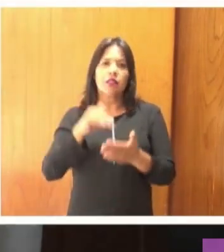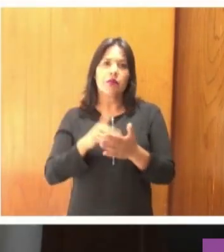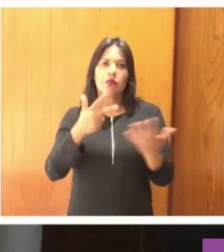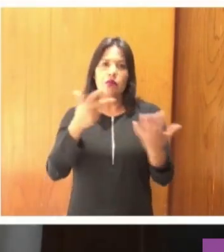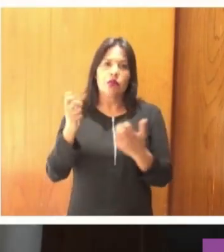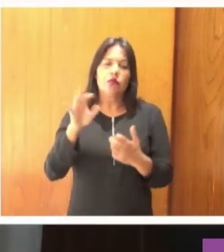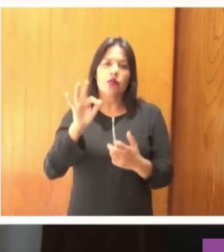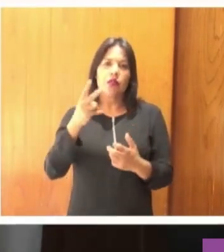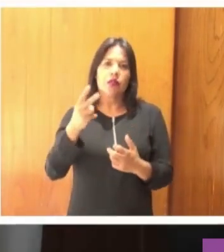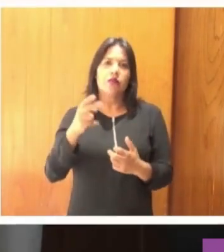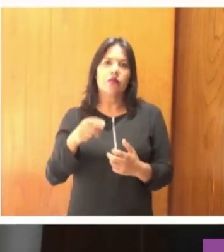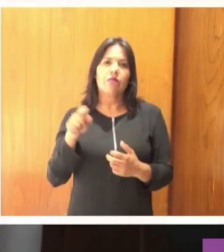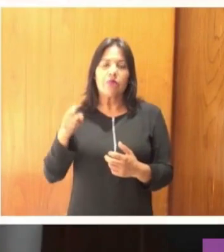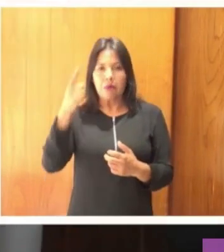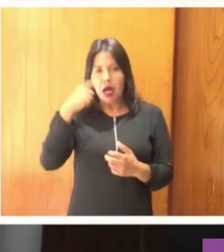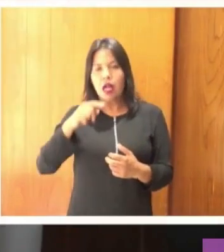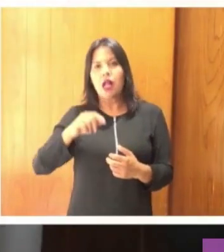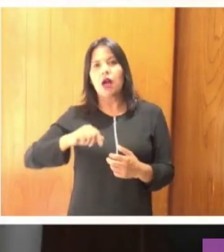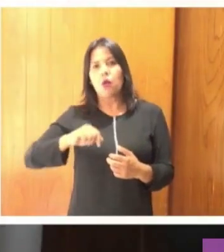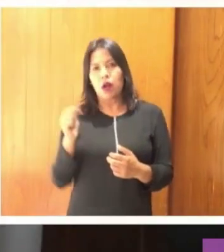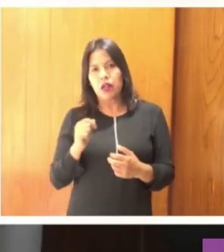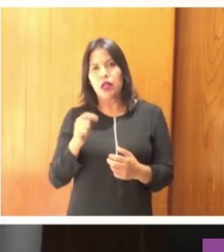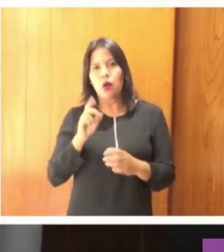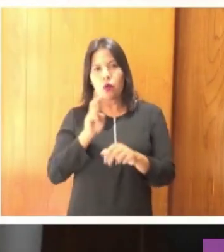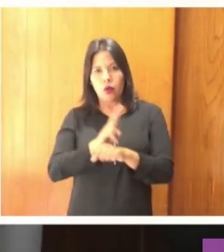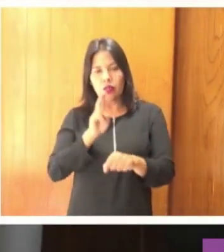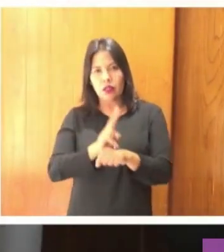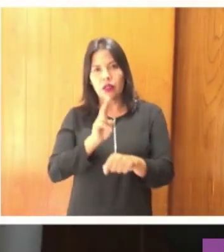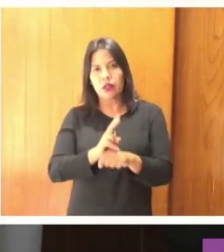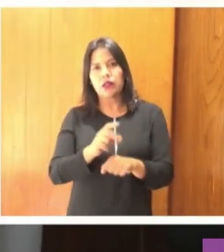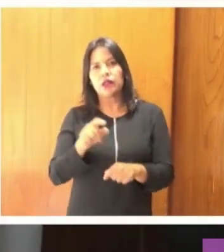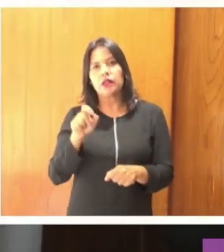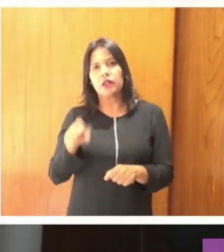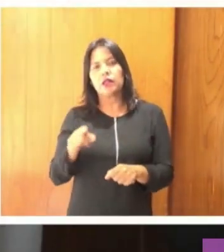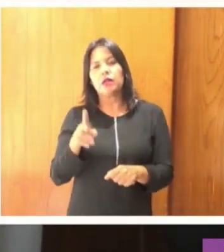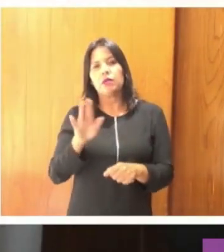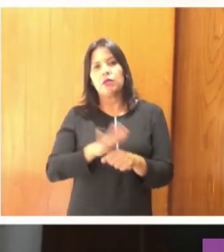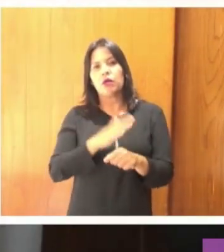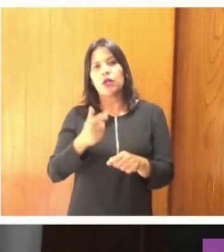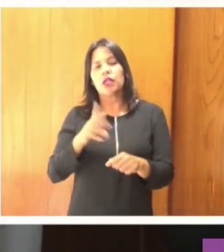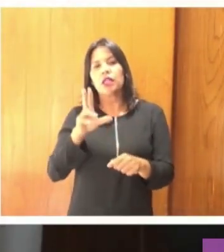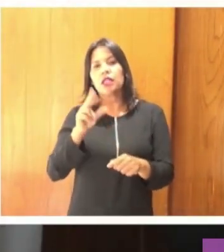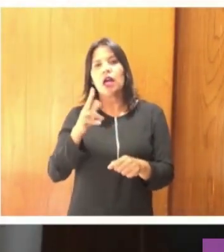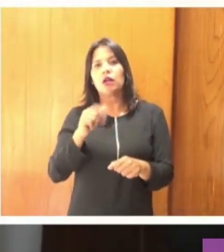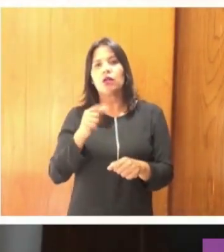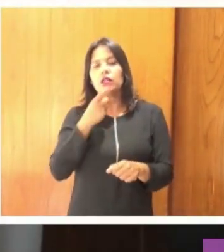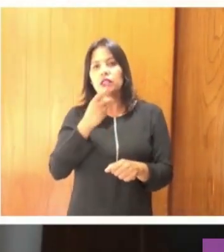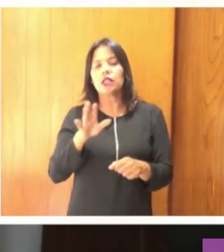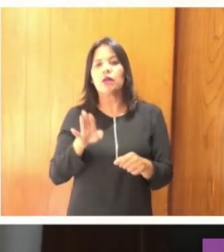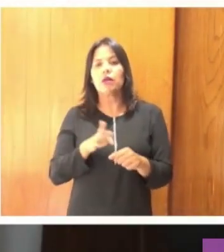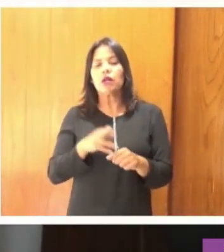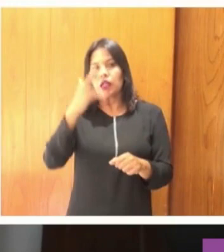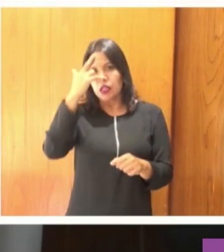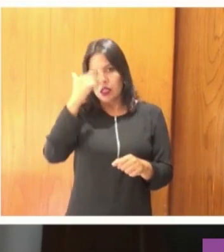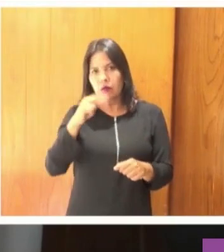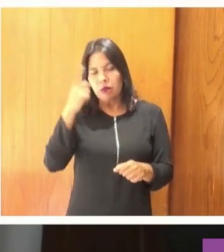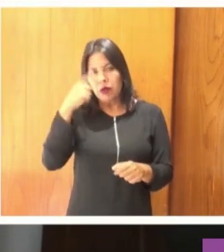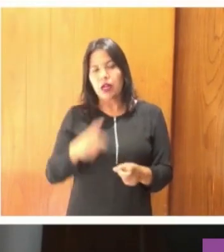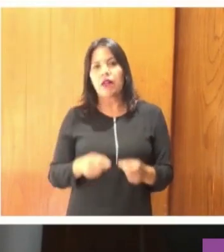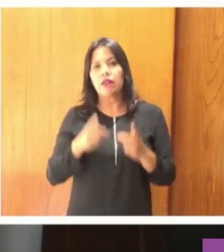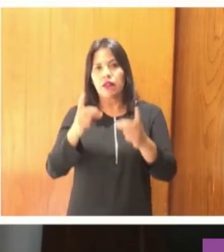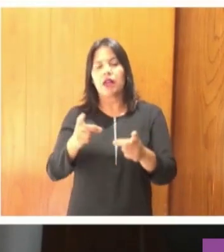del cargo de los elementos policiales que ya no se, porque ya no se configura como razón para la entrega de